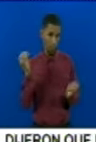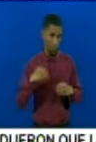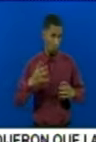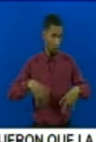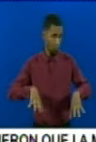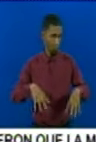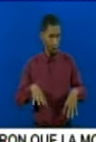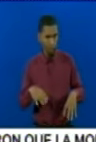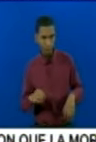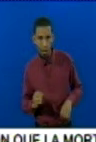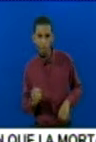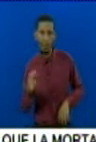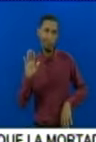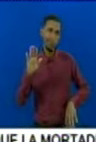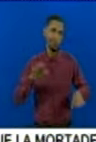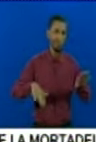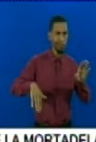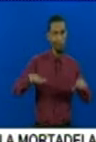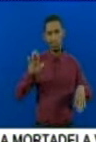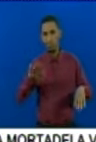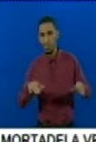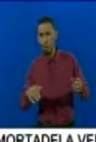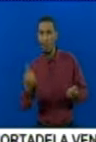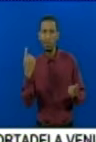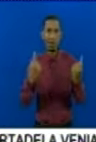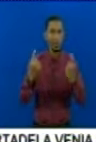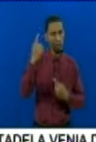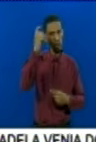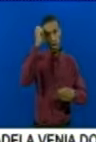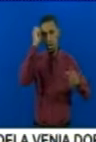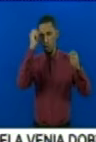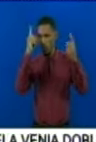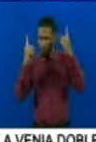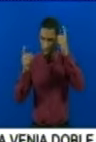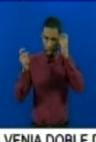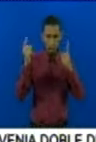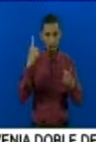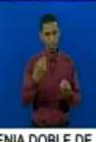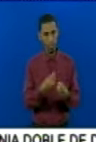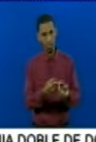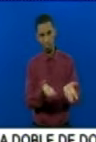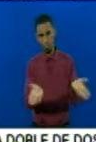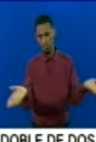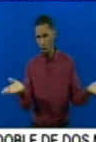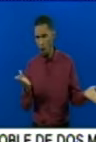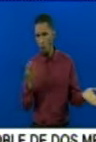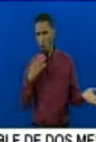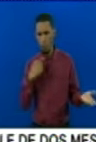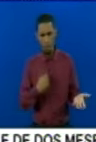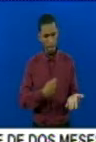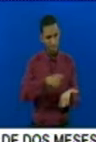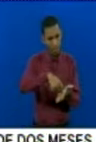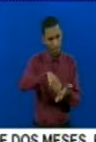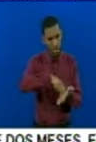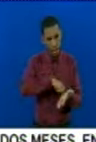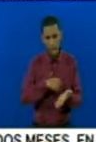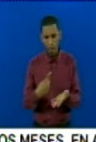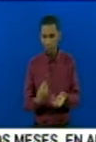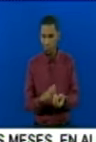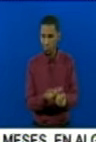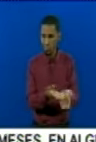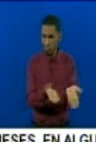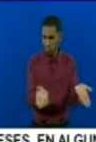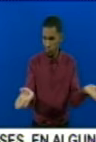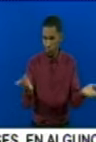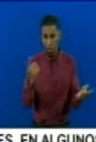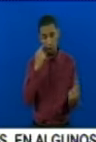hemos tenido, las alternativas que hemos tenido que buscar a la distribución, cómo se ha diseñado para poder cumplimentar con los objetivos,